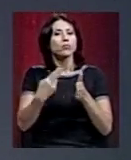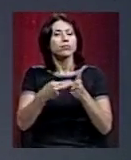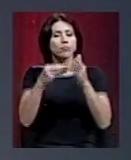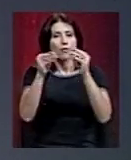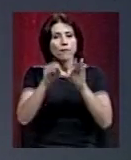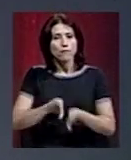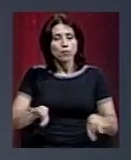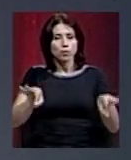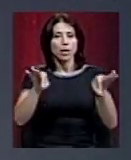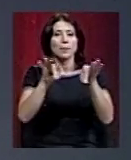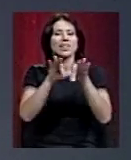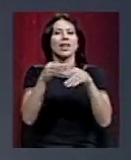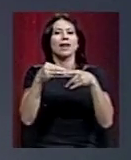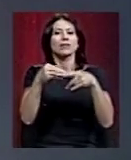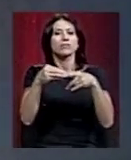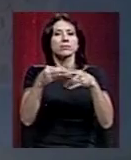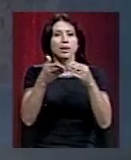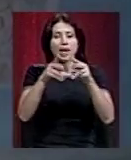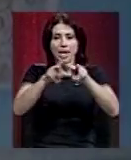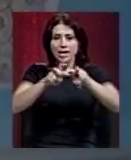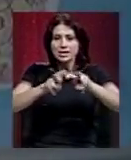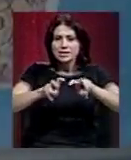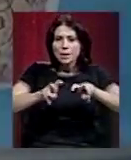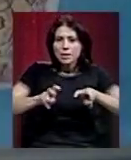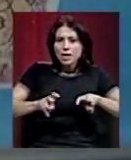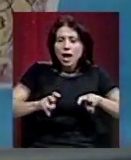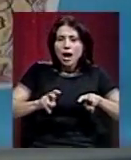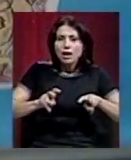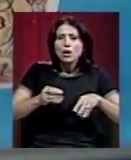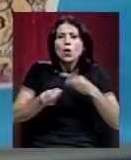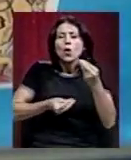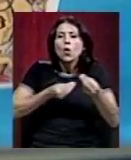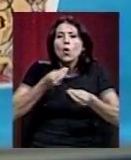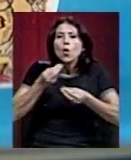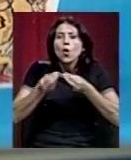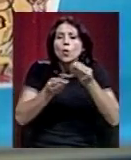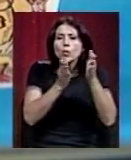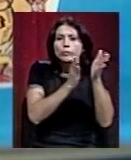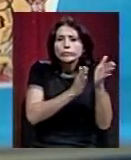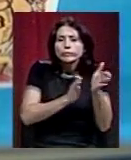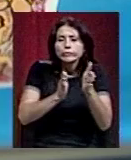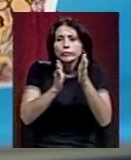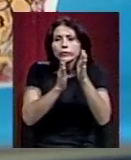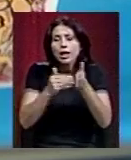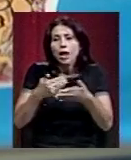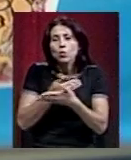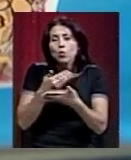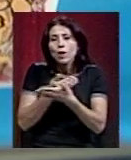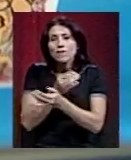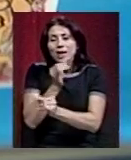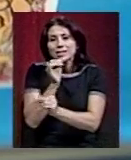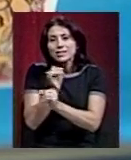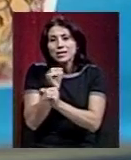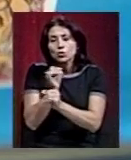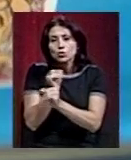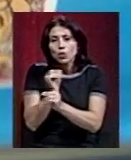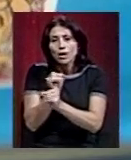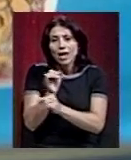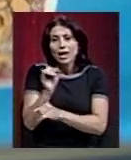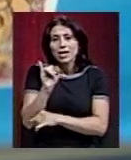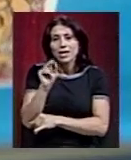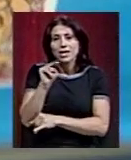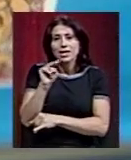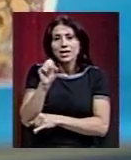fundamental examinar cómo instrumentar la nueva institucionalidad que se derivaría de